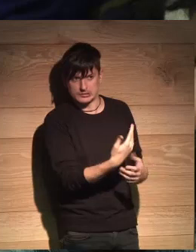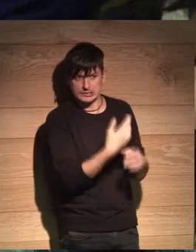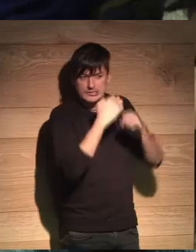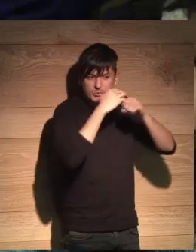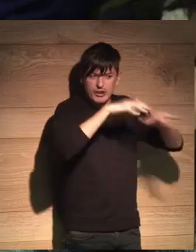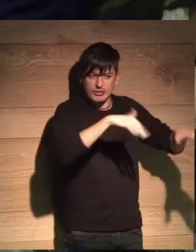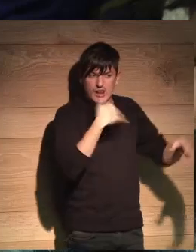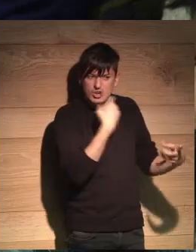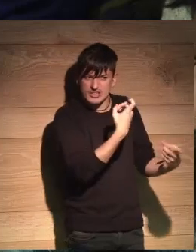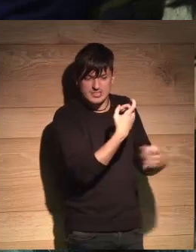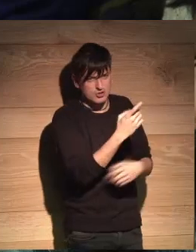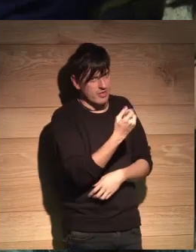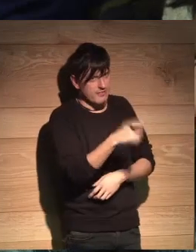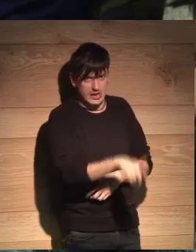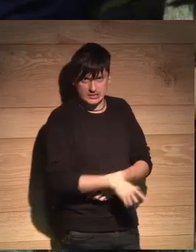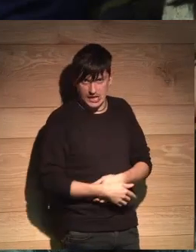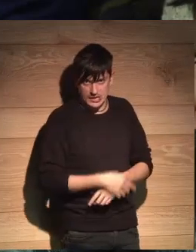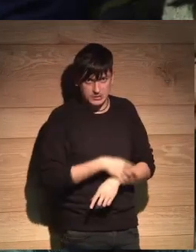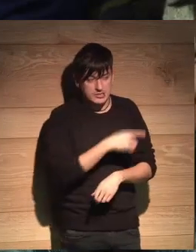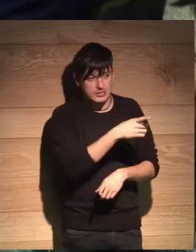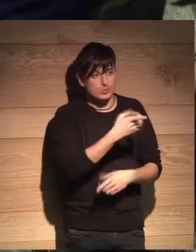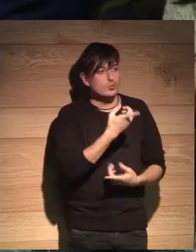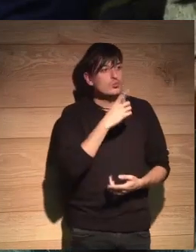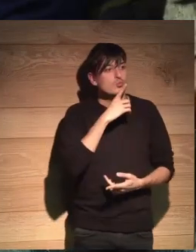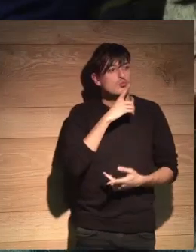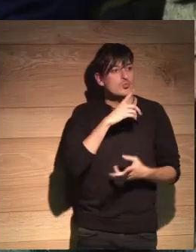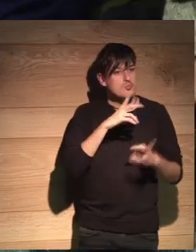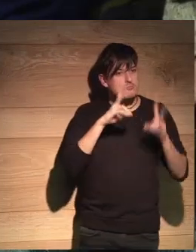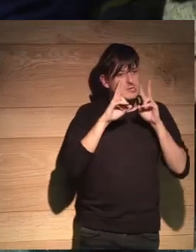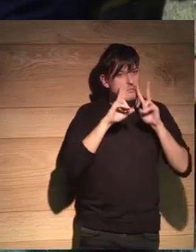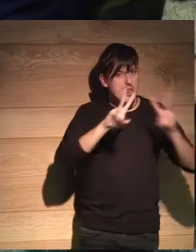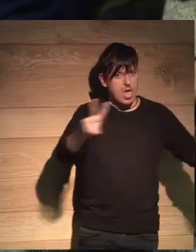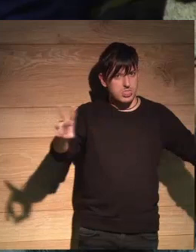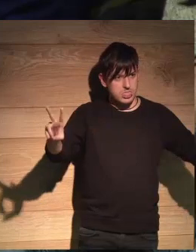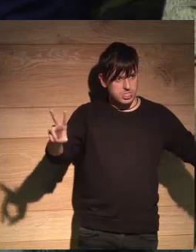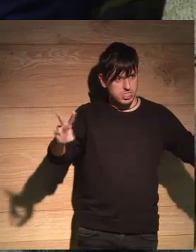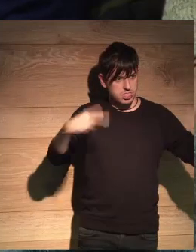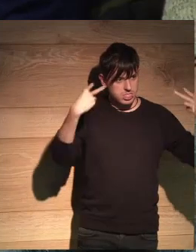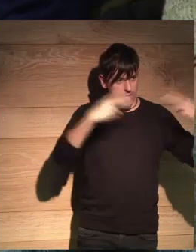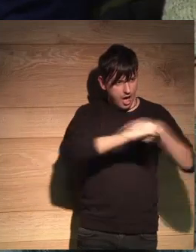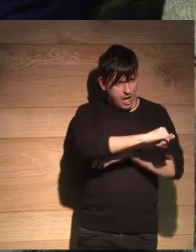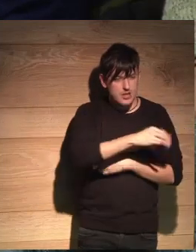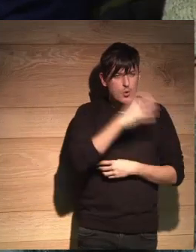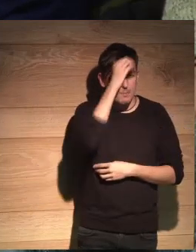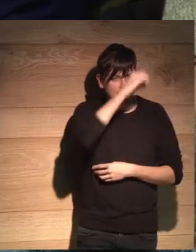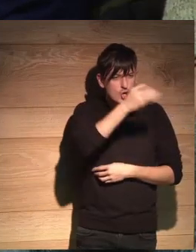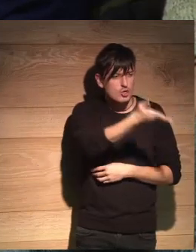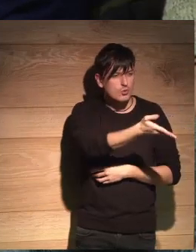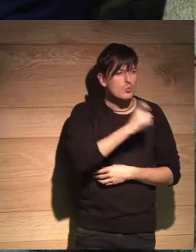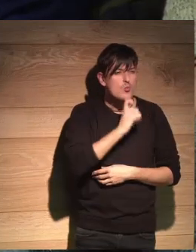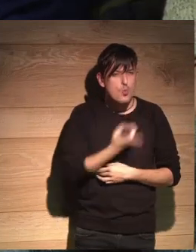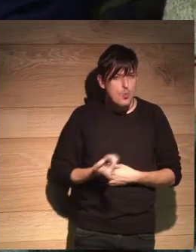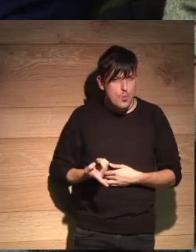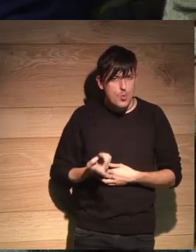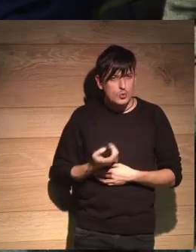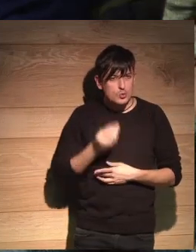de la divulgación como necesaria. Entonces, tú tienes una gran visibilidad en ese campo también, ¿no? ¿Cuál es tu opinión sobre ello? ¿Cómo